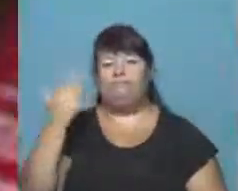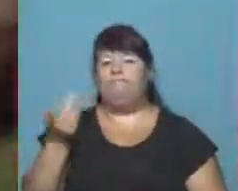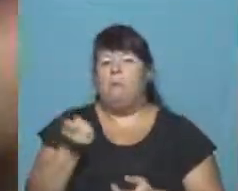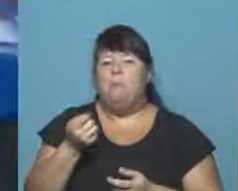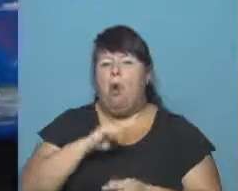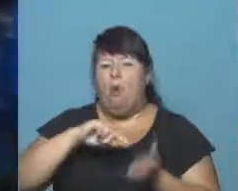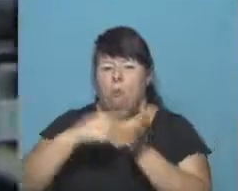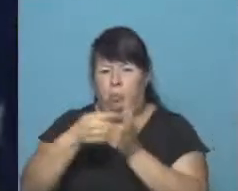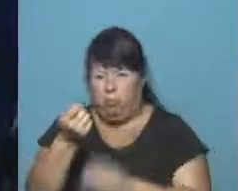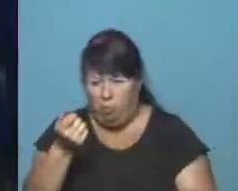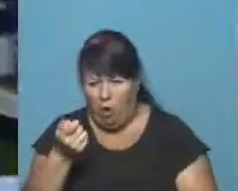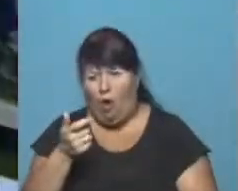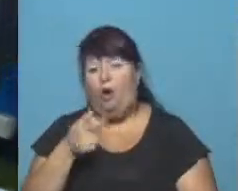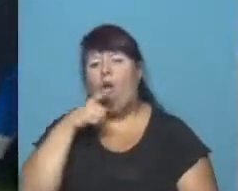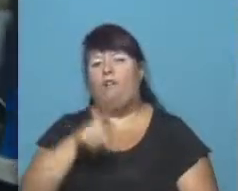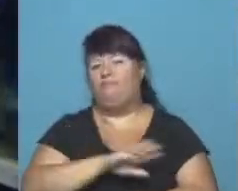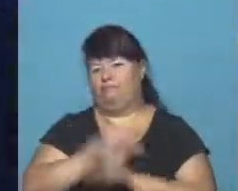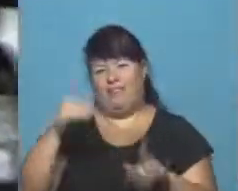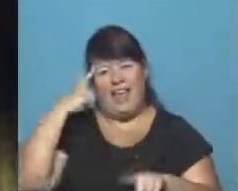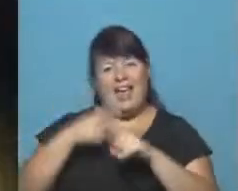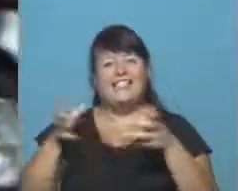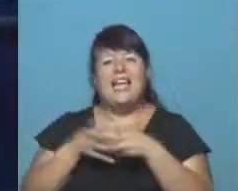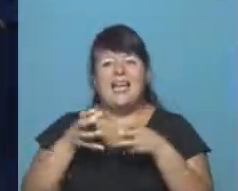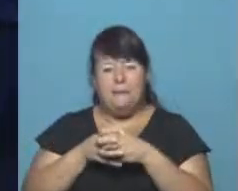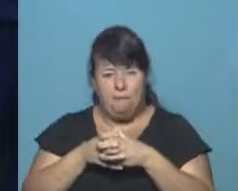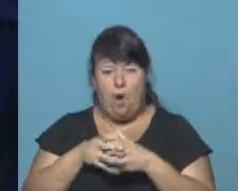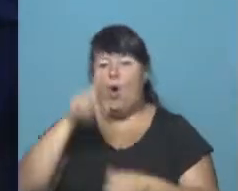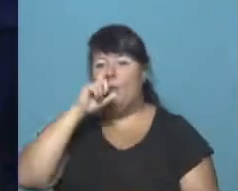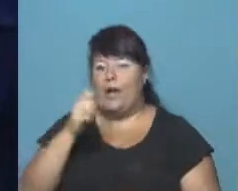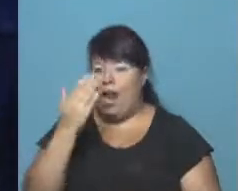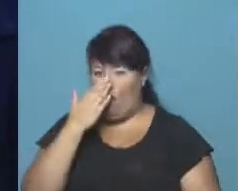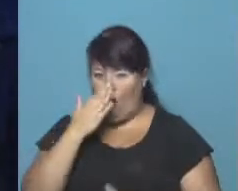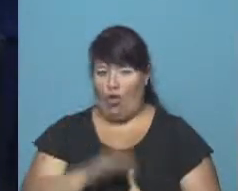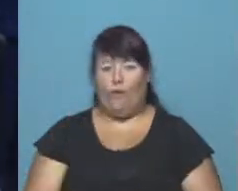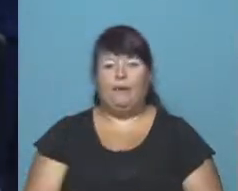cosecha de puntos con su ya ex equipo, Belgrano de Córdoba.